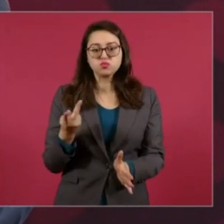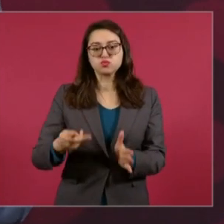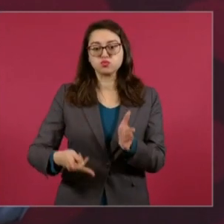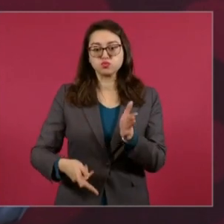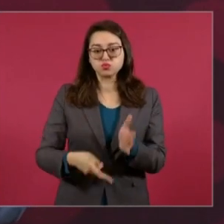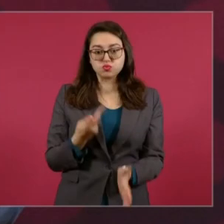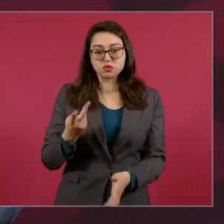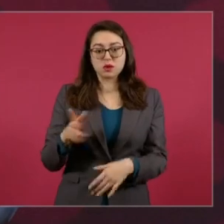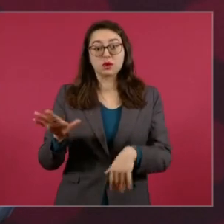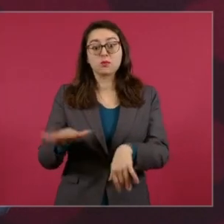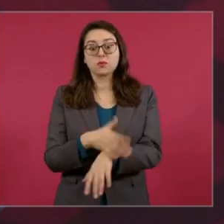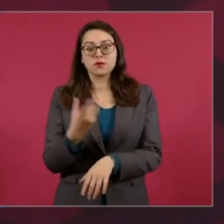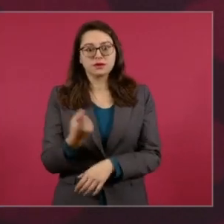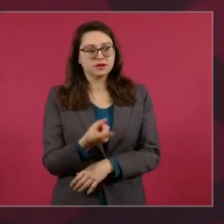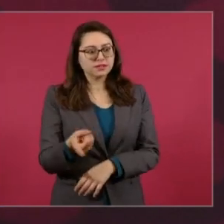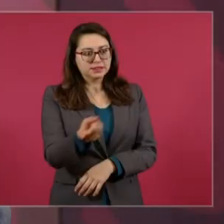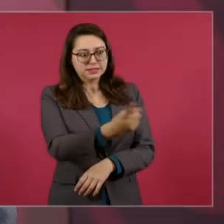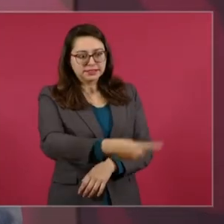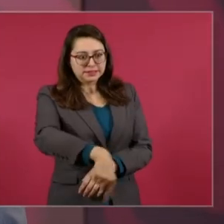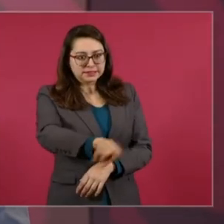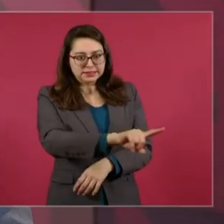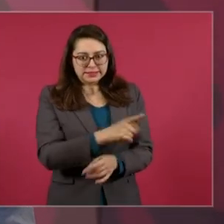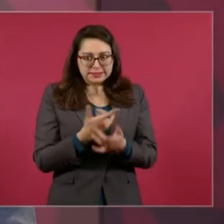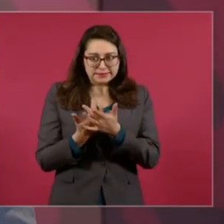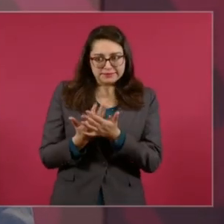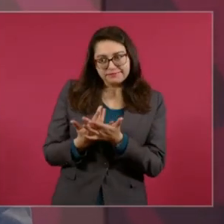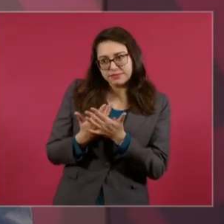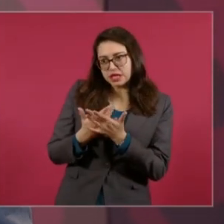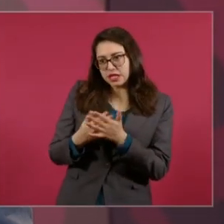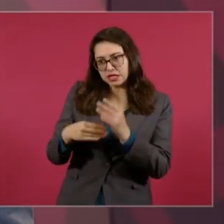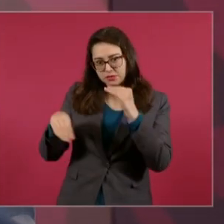porque están esperando, ¿no?